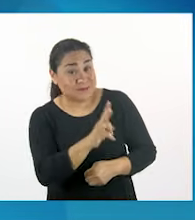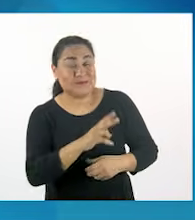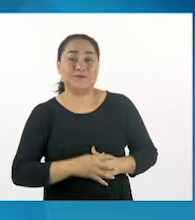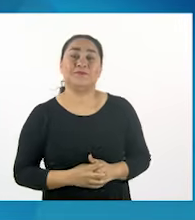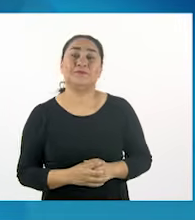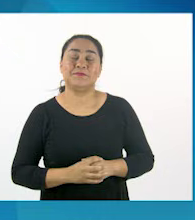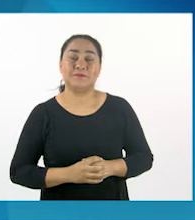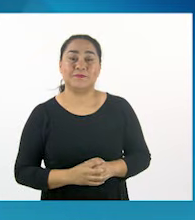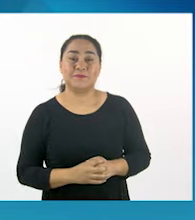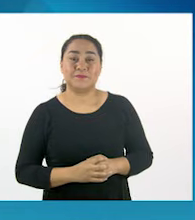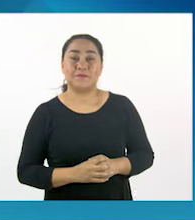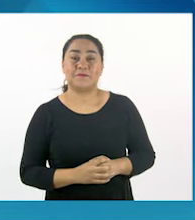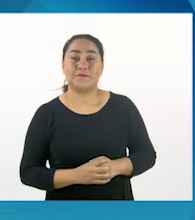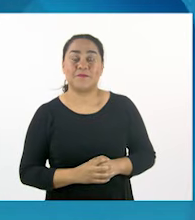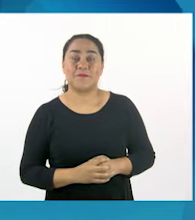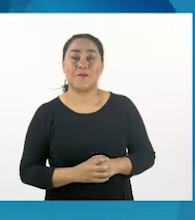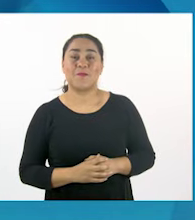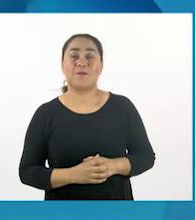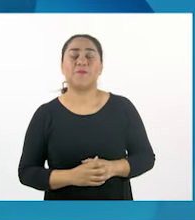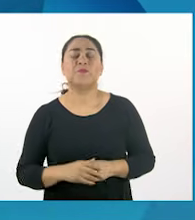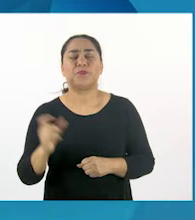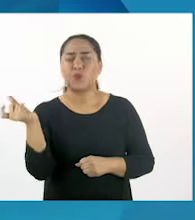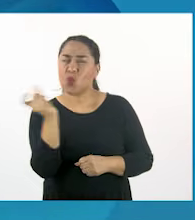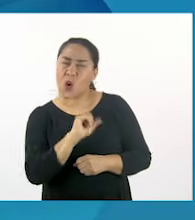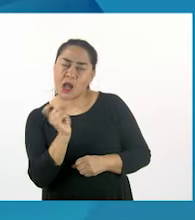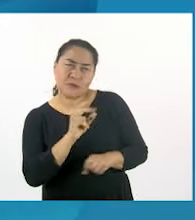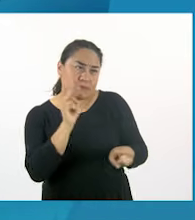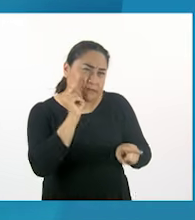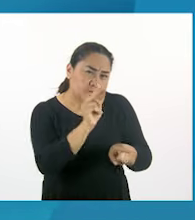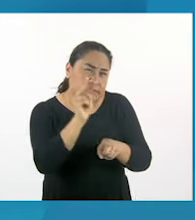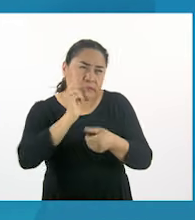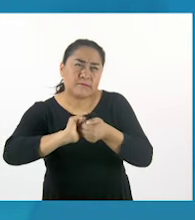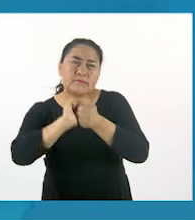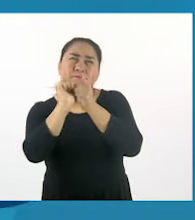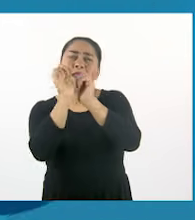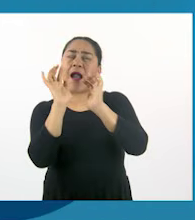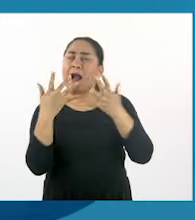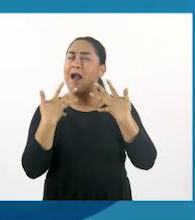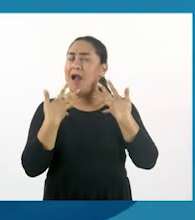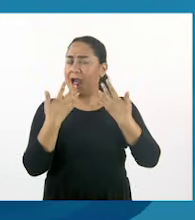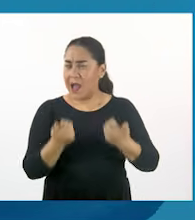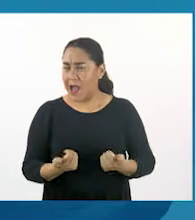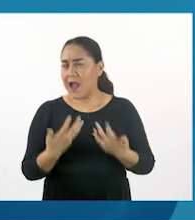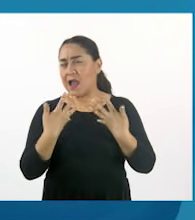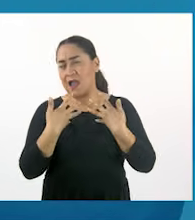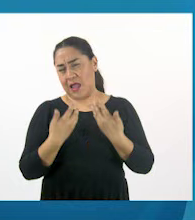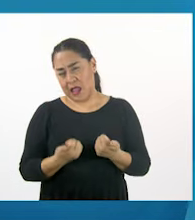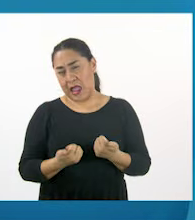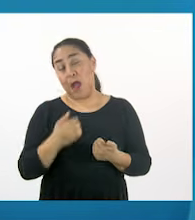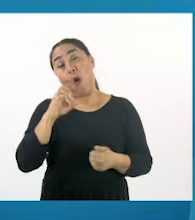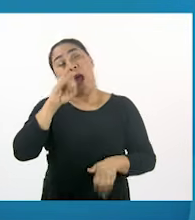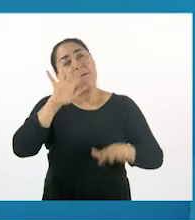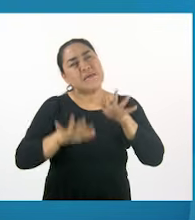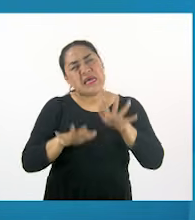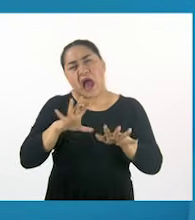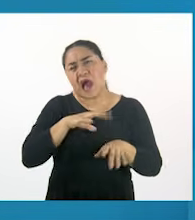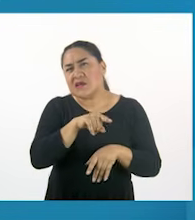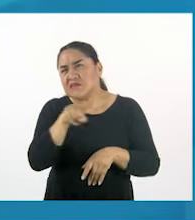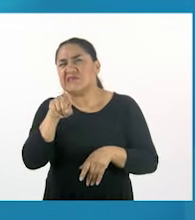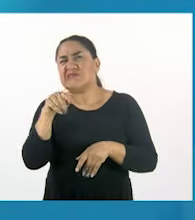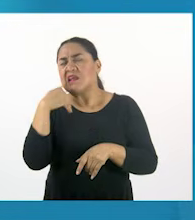Entre más cosas va entendiendo uno, siempre hay otras cosas que uno desea saber.